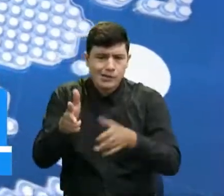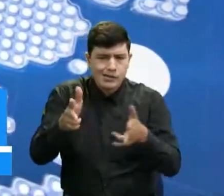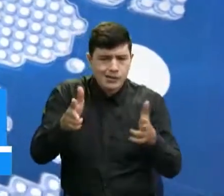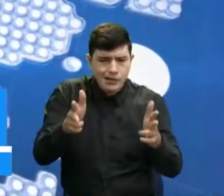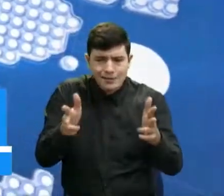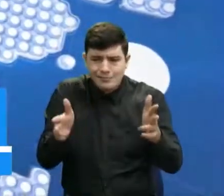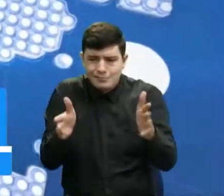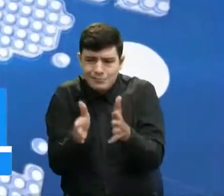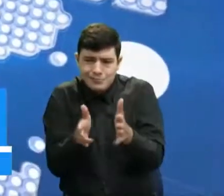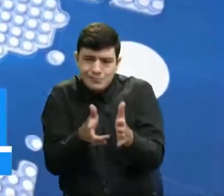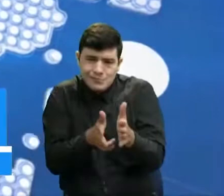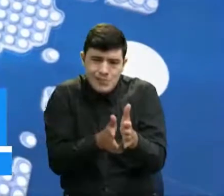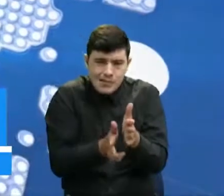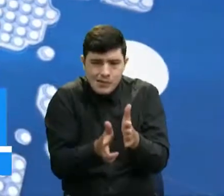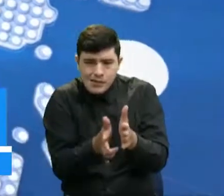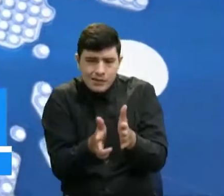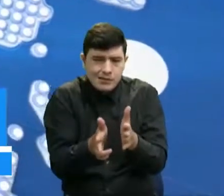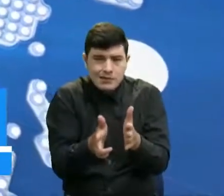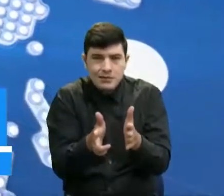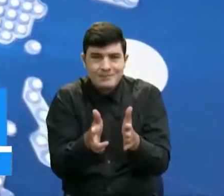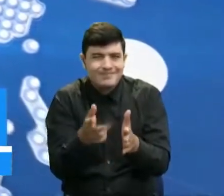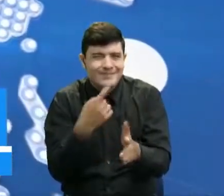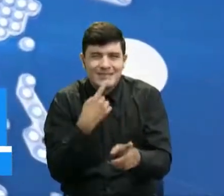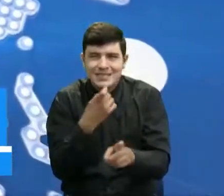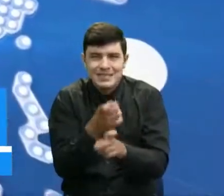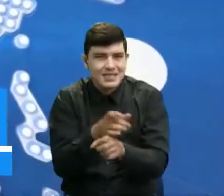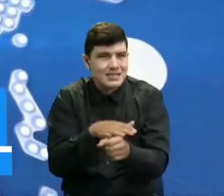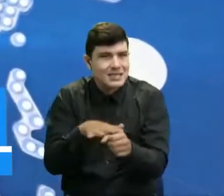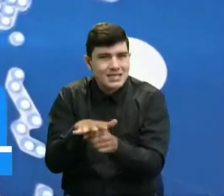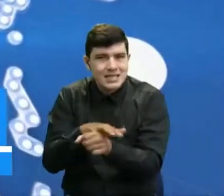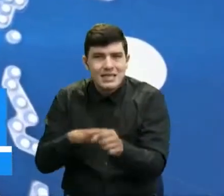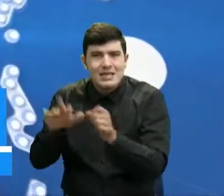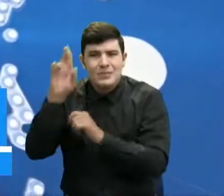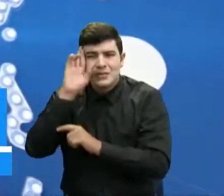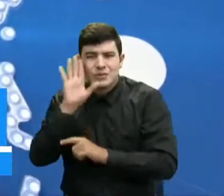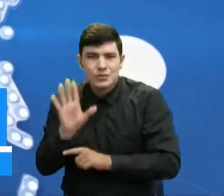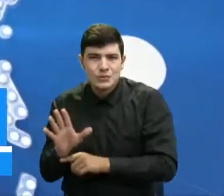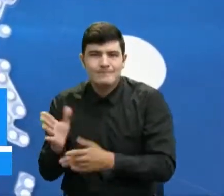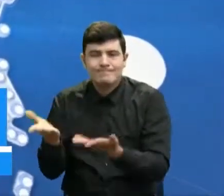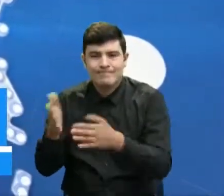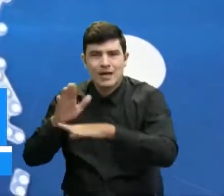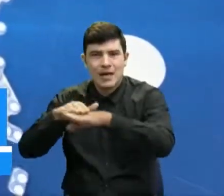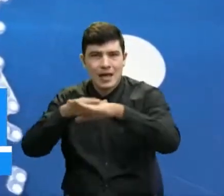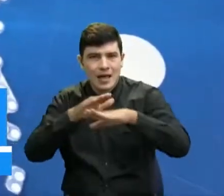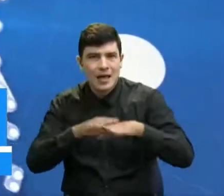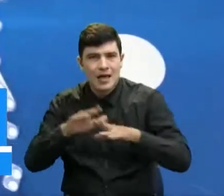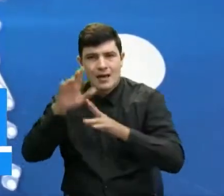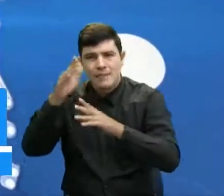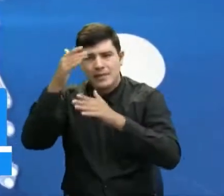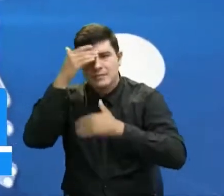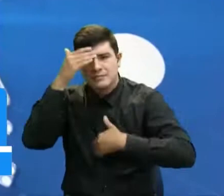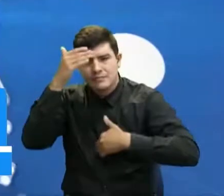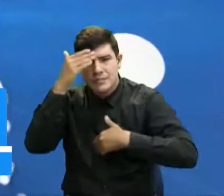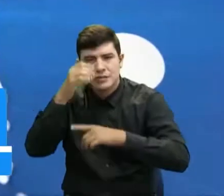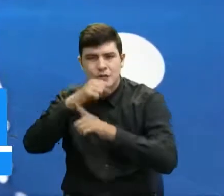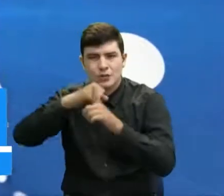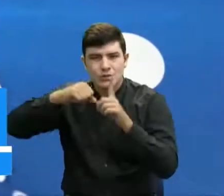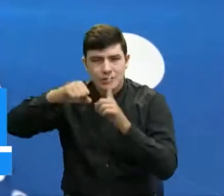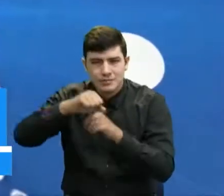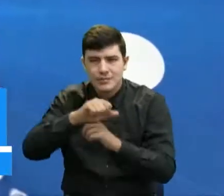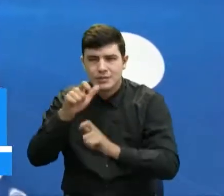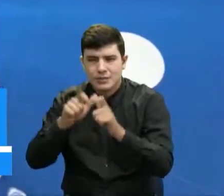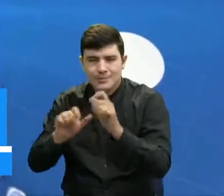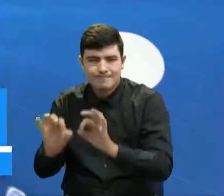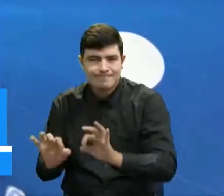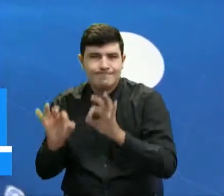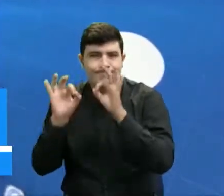esquinas, en las mitades de la calle. Entonces pues eso también obstaculiza el flujo vehicular de una manera normal, ¿sí?